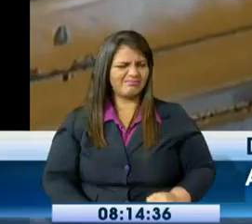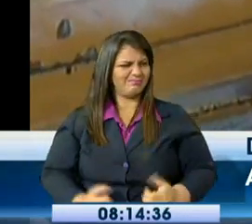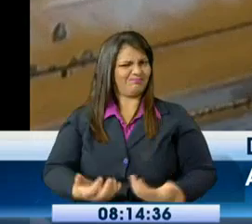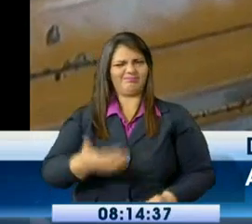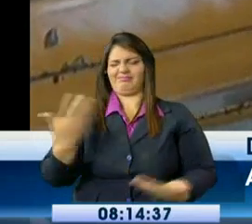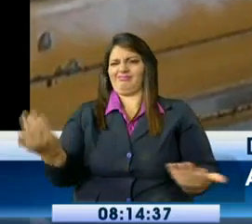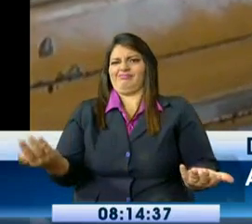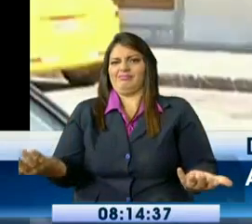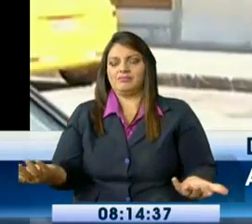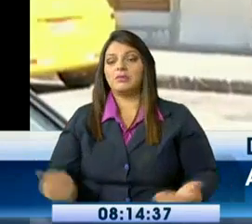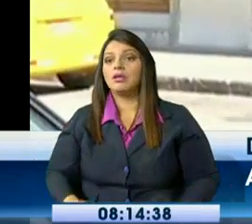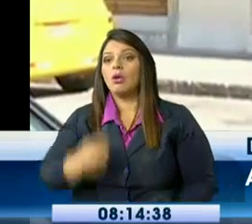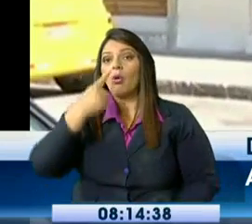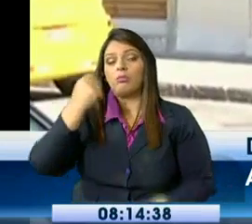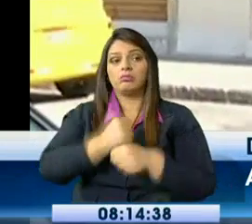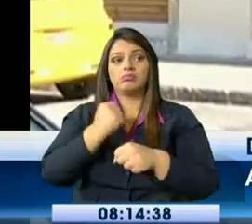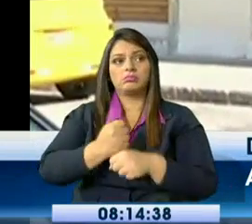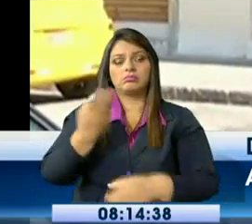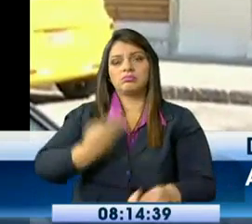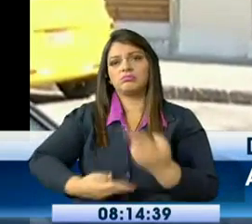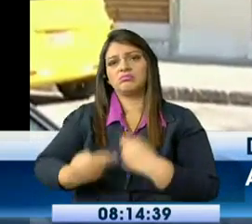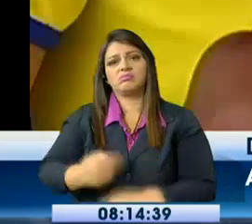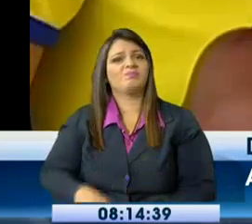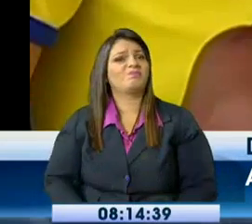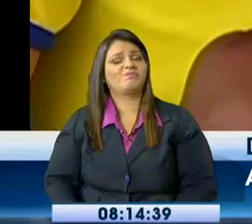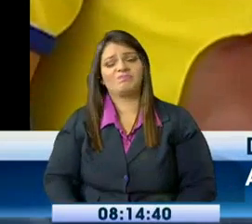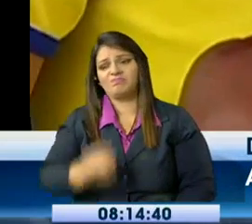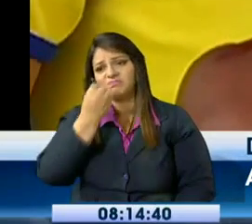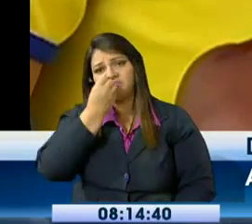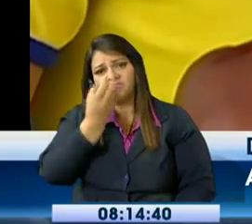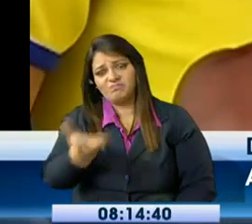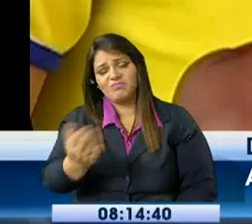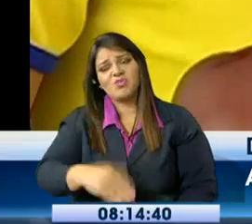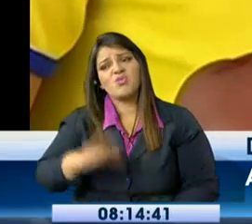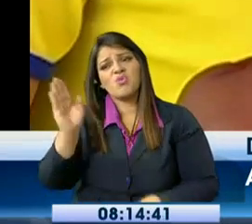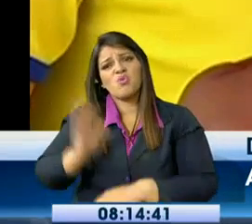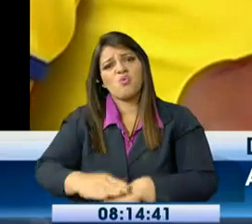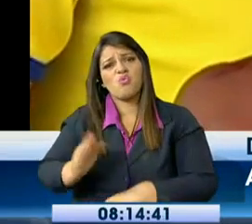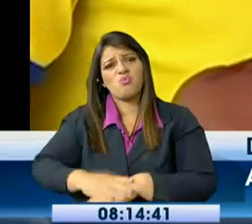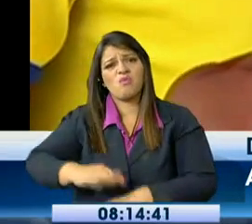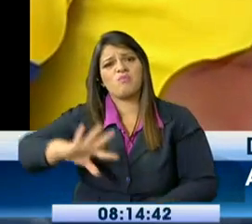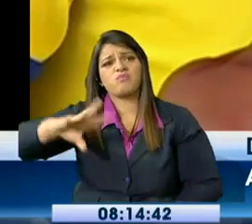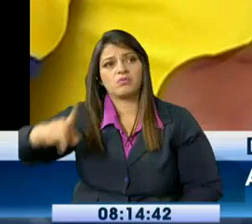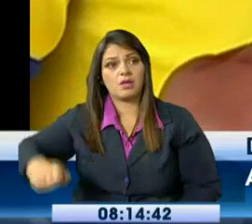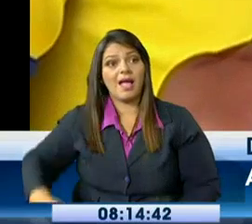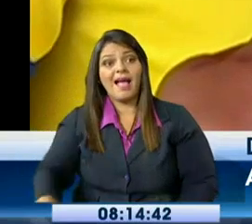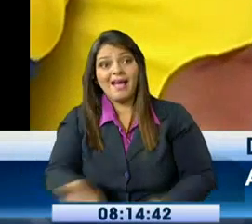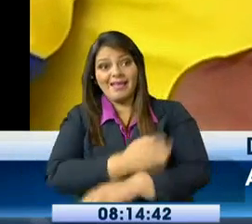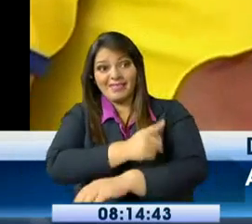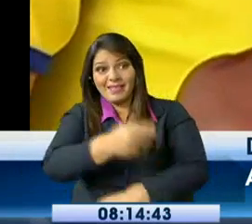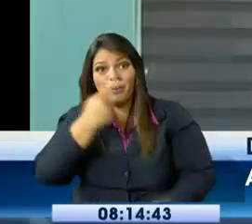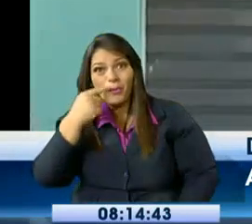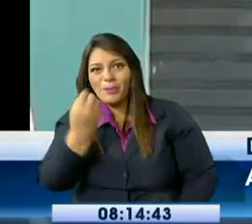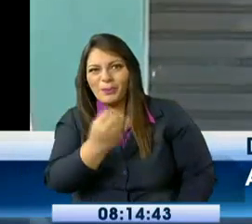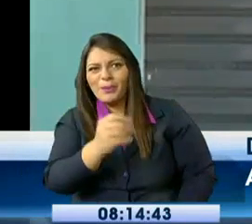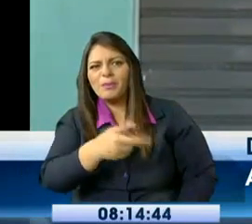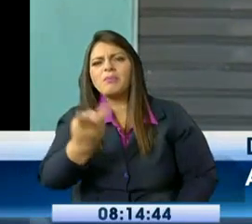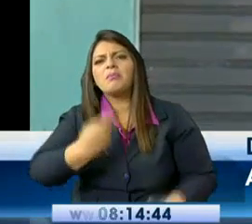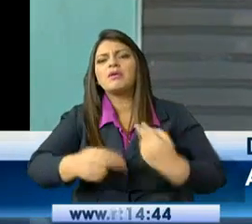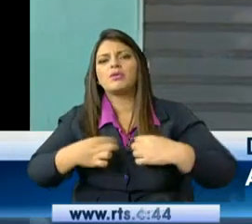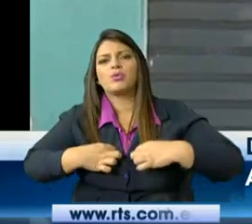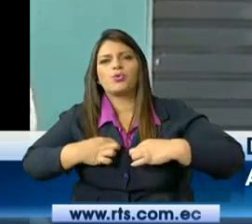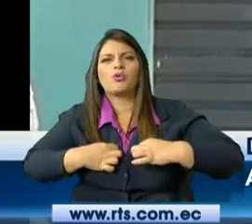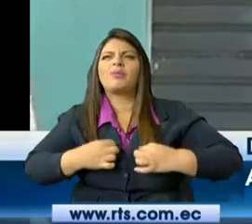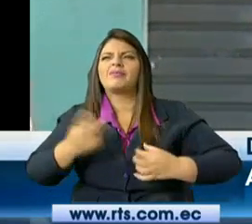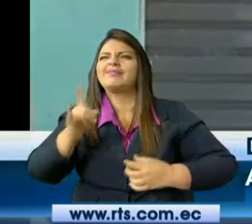que la delincuencia los está alejando. Un chico que vendía ropa americana se vendía ahí. Y de encima, como a las